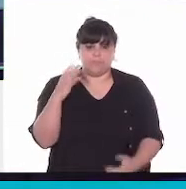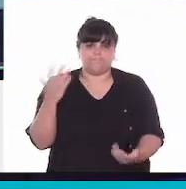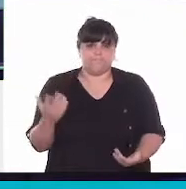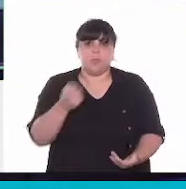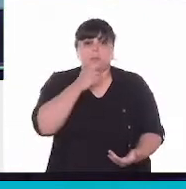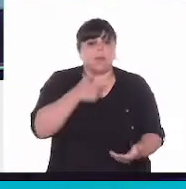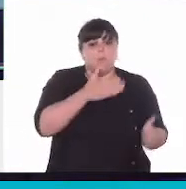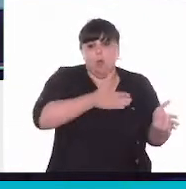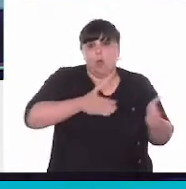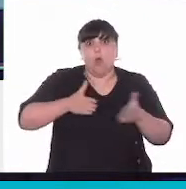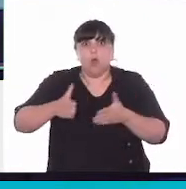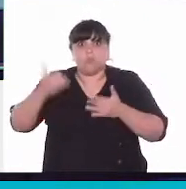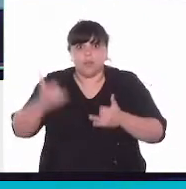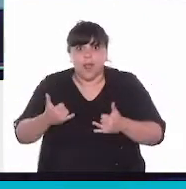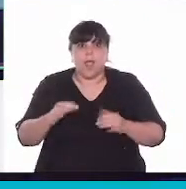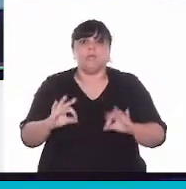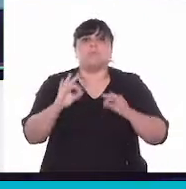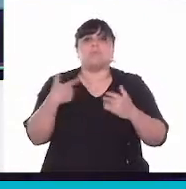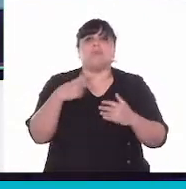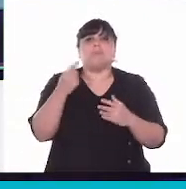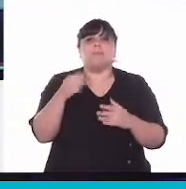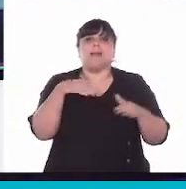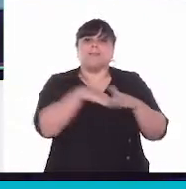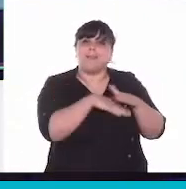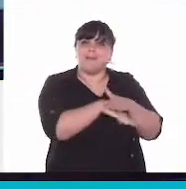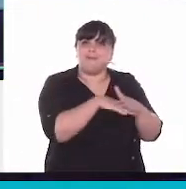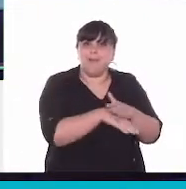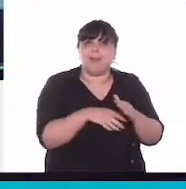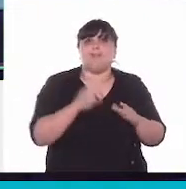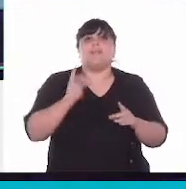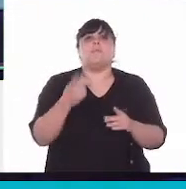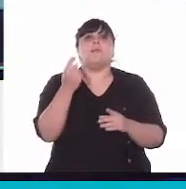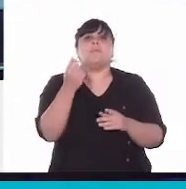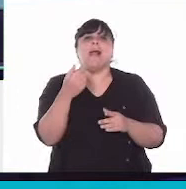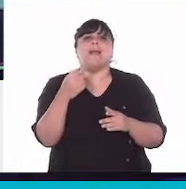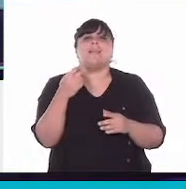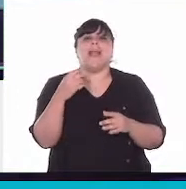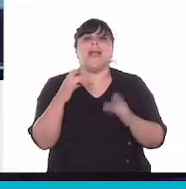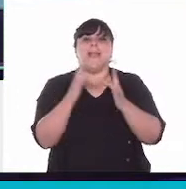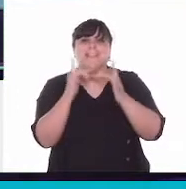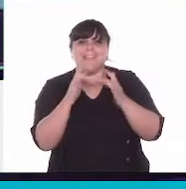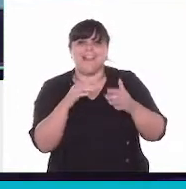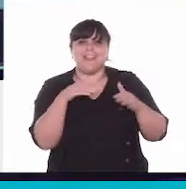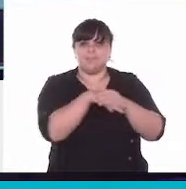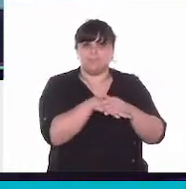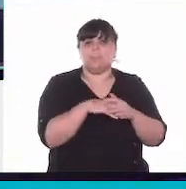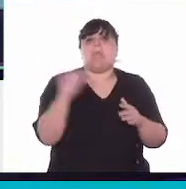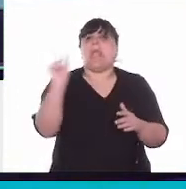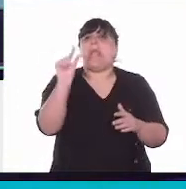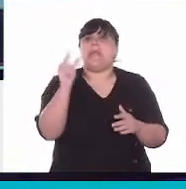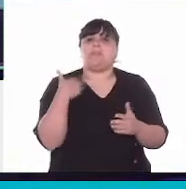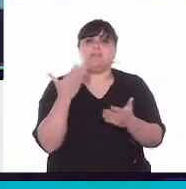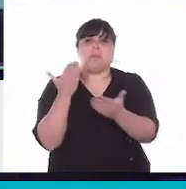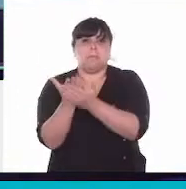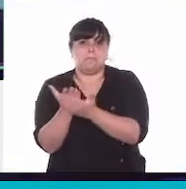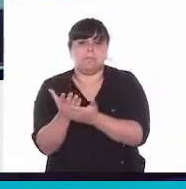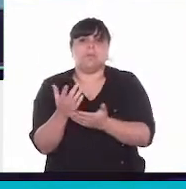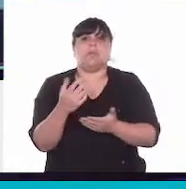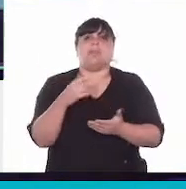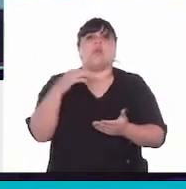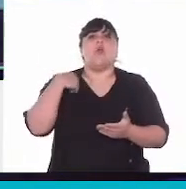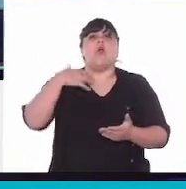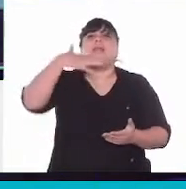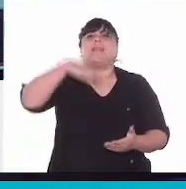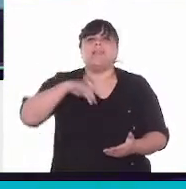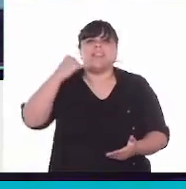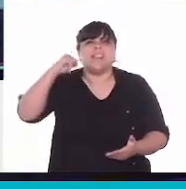poder entrar en el mundo de las billeteras electrónicas que hoy están tan en auge saber cómo sacar un crédito comprender las tasas de